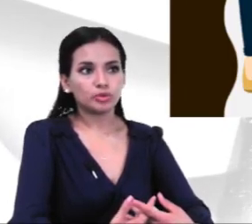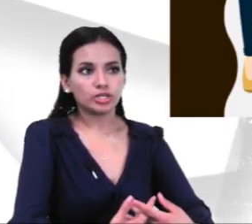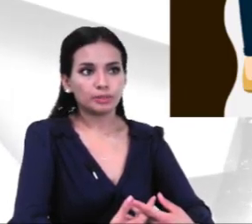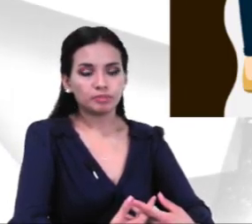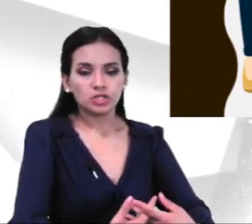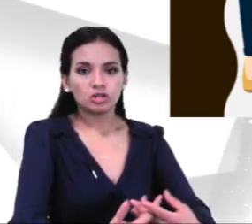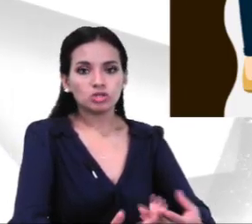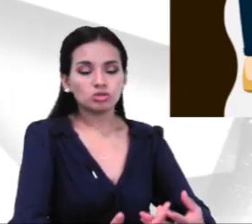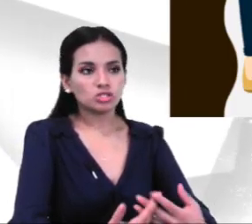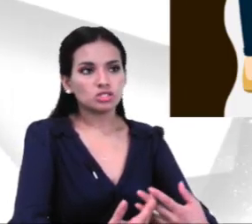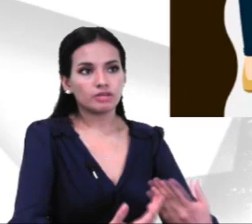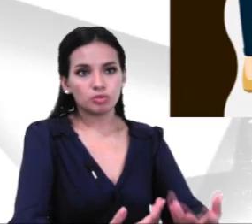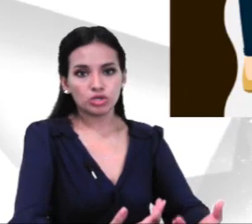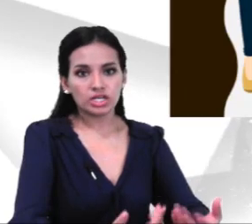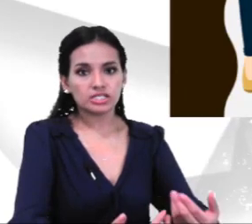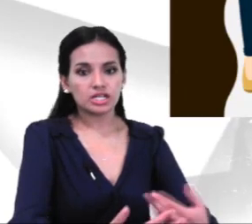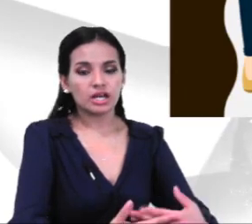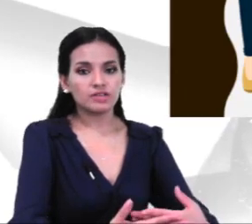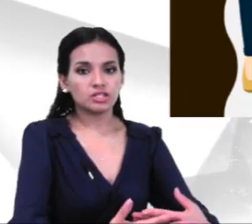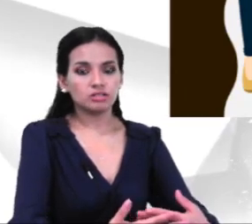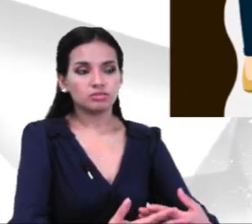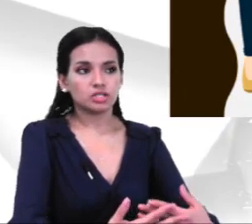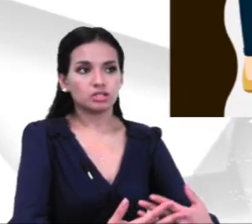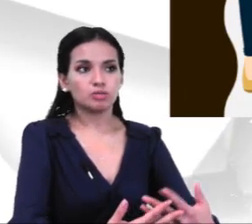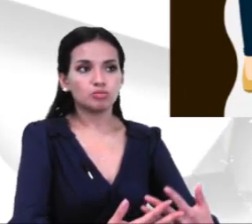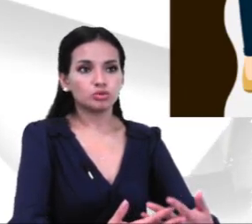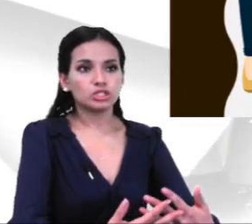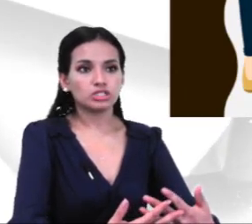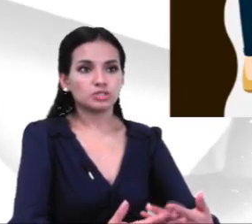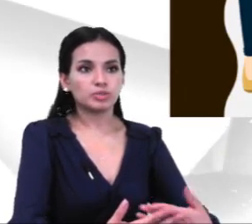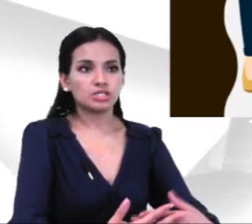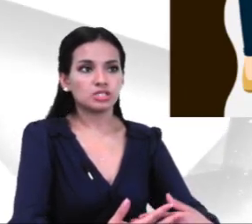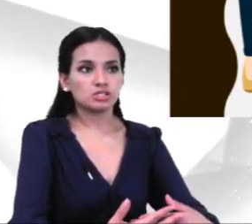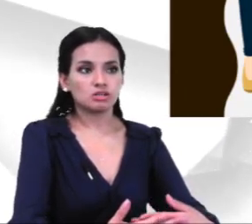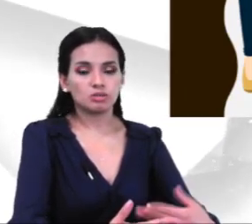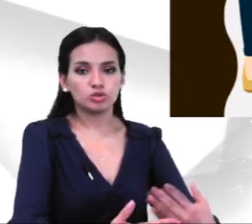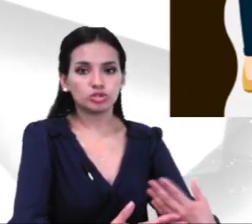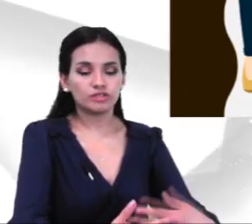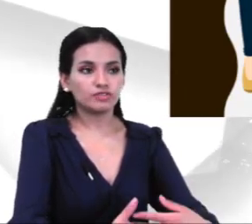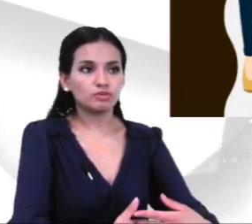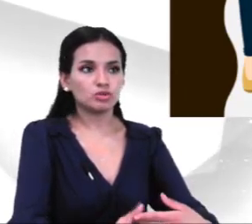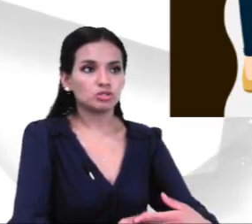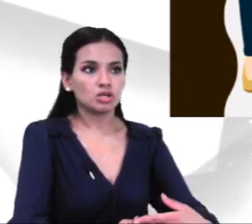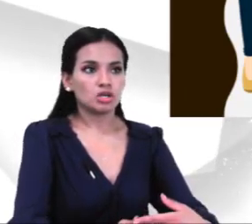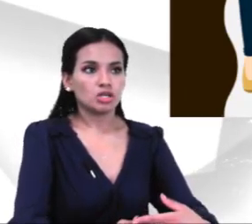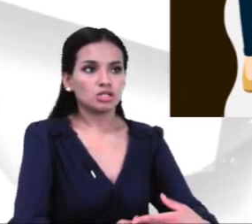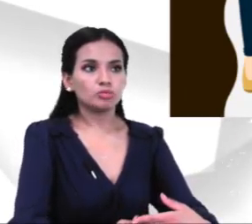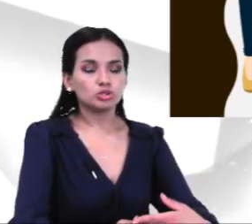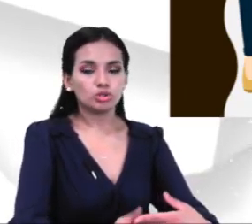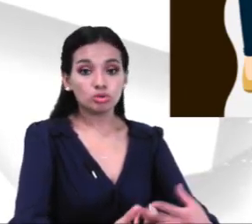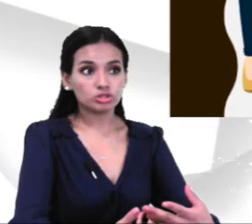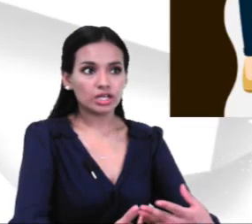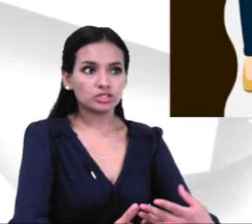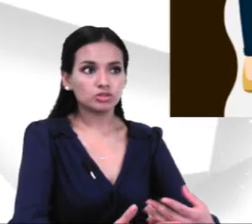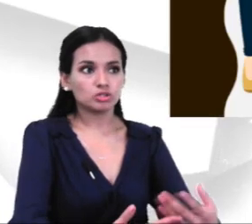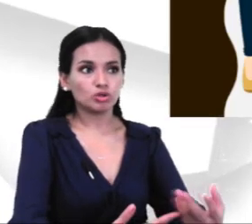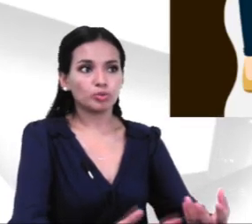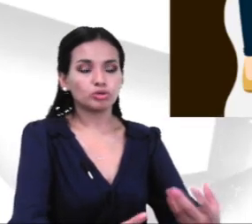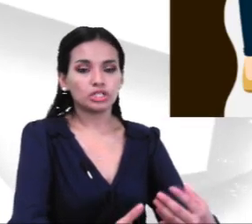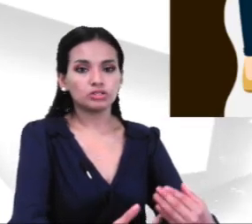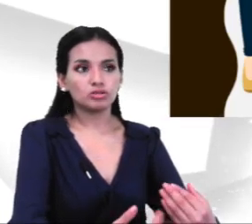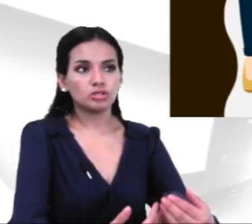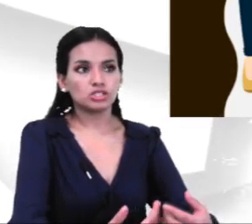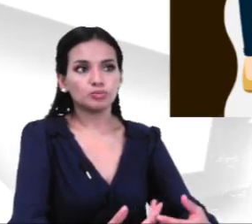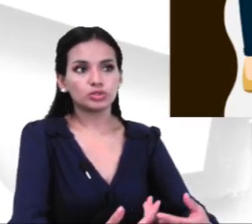por ella entonces sabemos que es el hábitat de muchas especies de muchos anfibios de muchos crustáceos